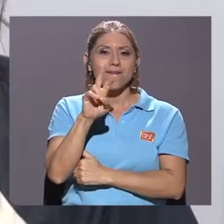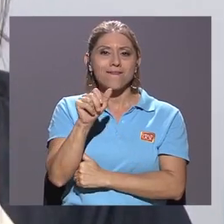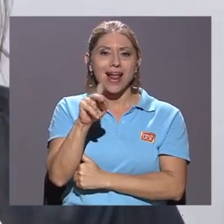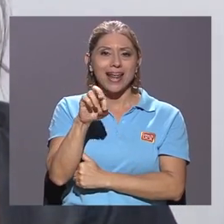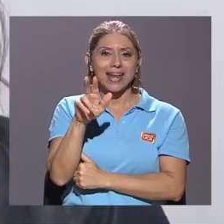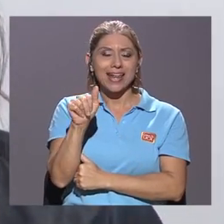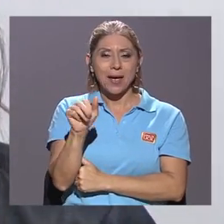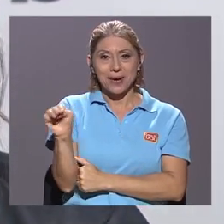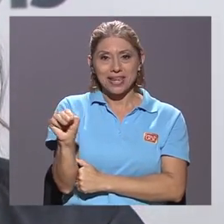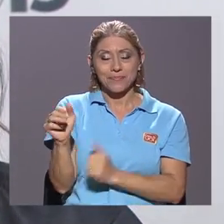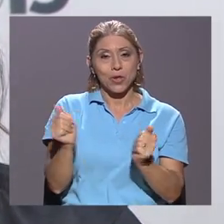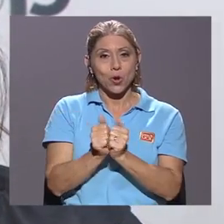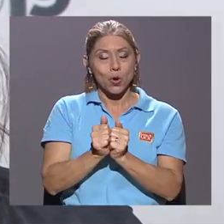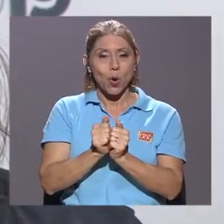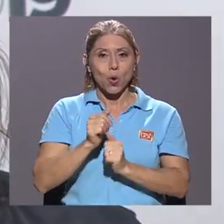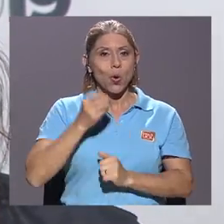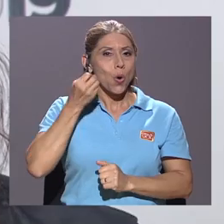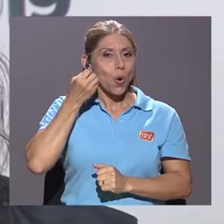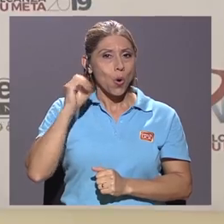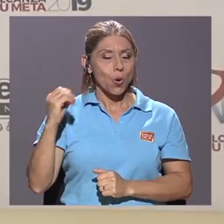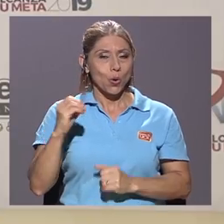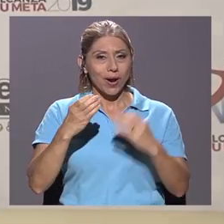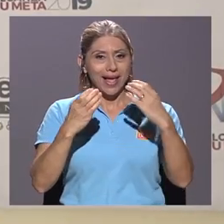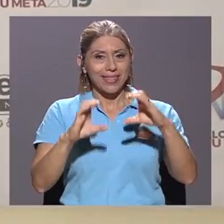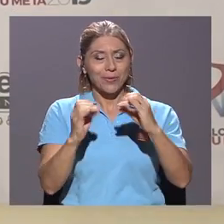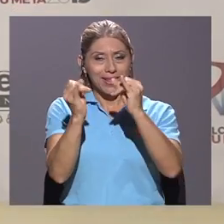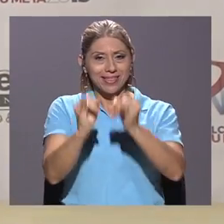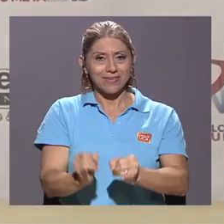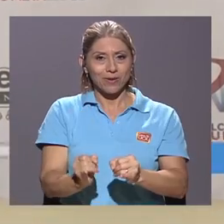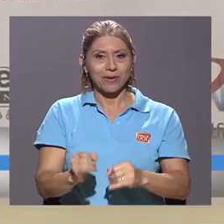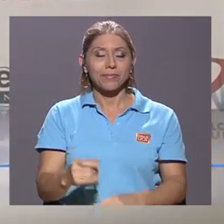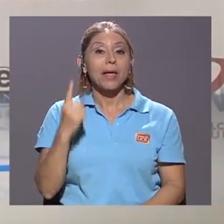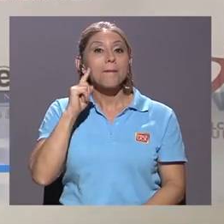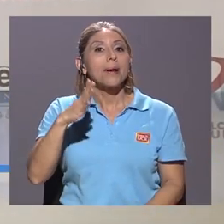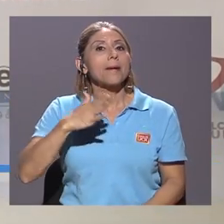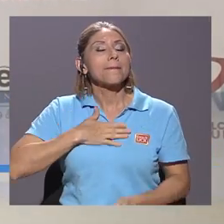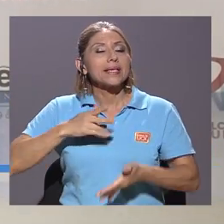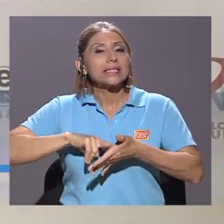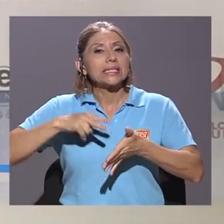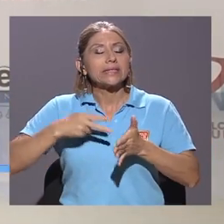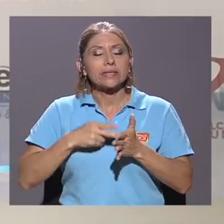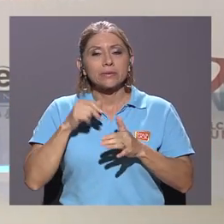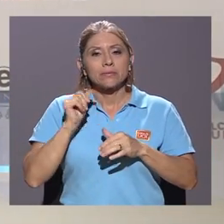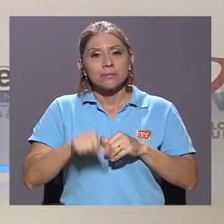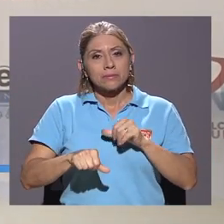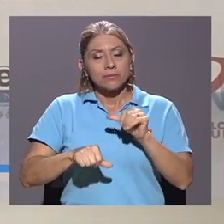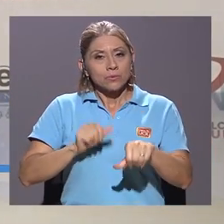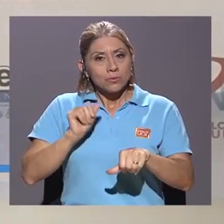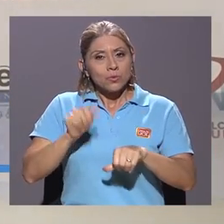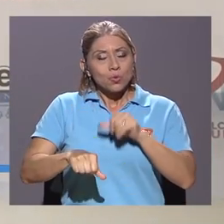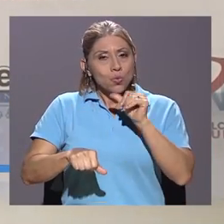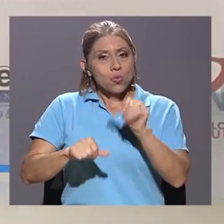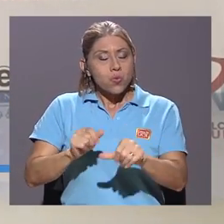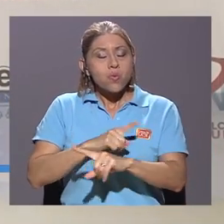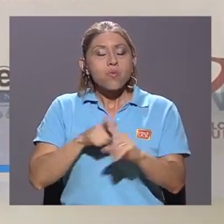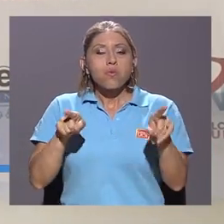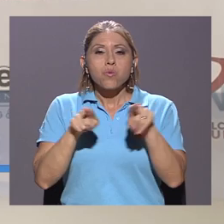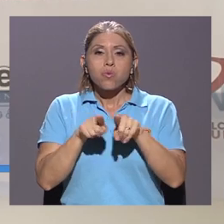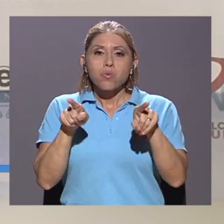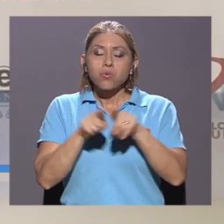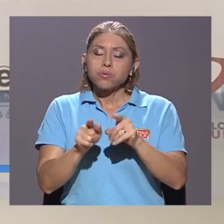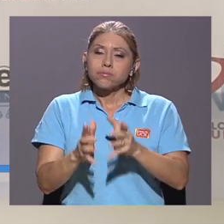el oro en la categoría individual para mí representa un gran esfuerzo pero más que un gran esfuerzo una gran experiencia